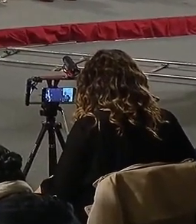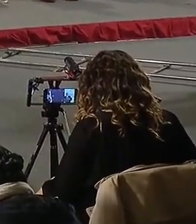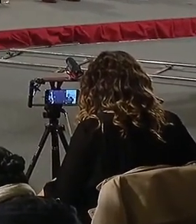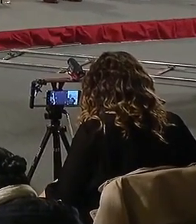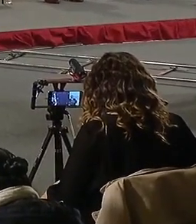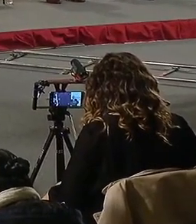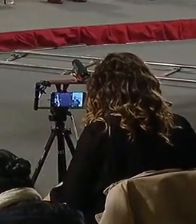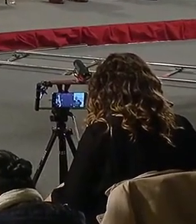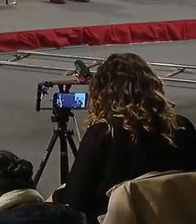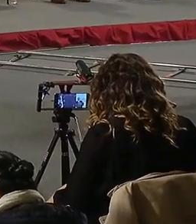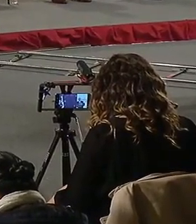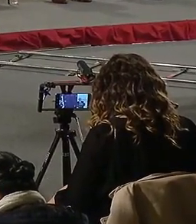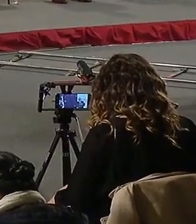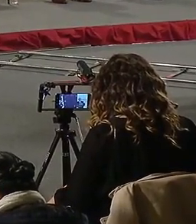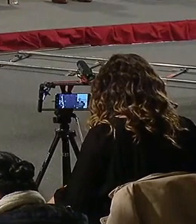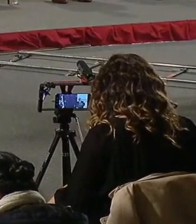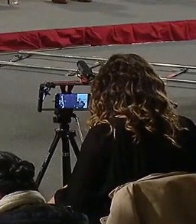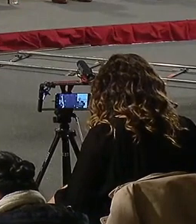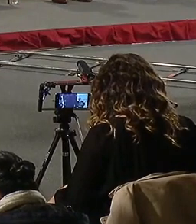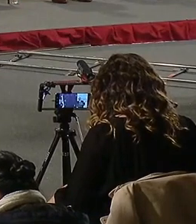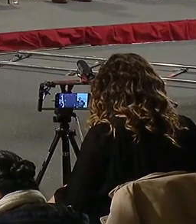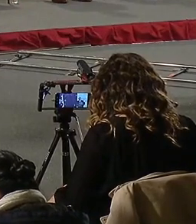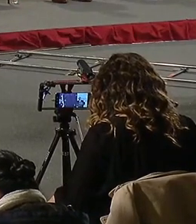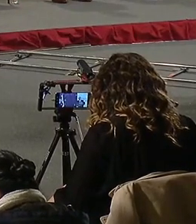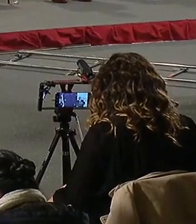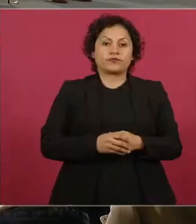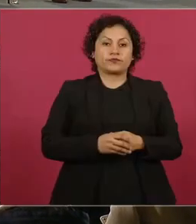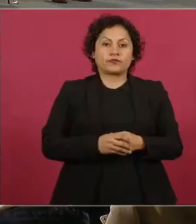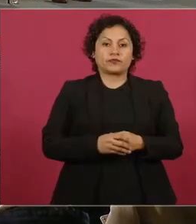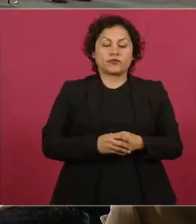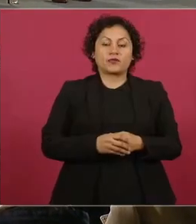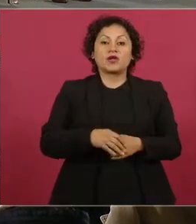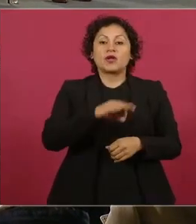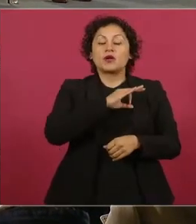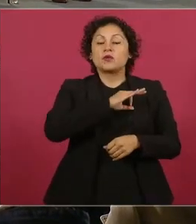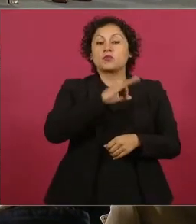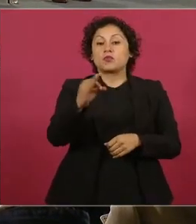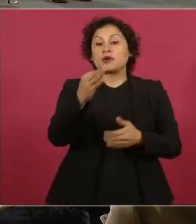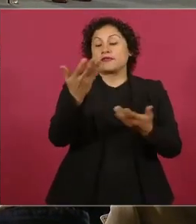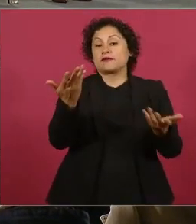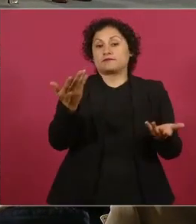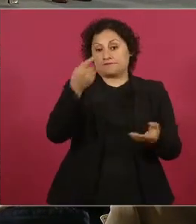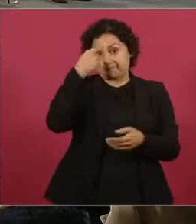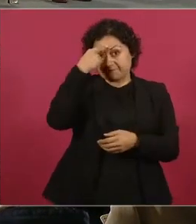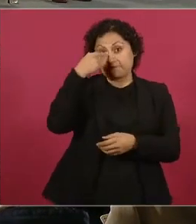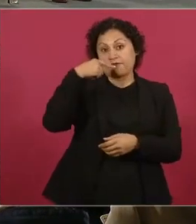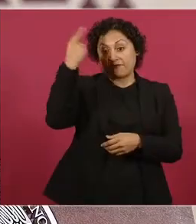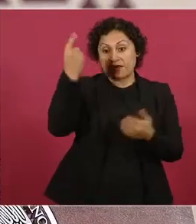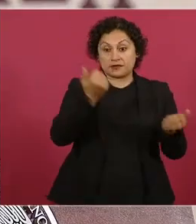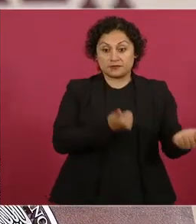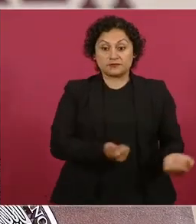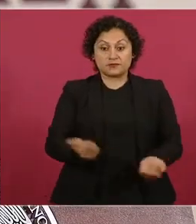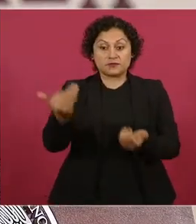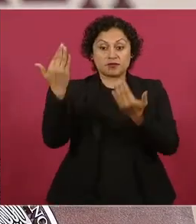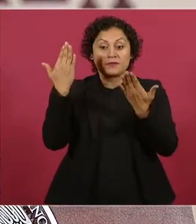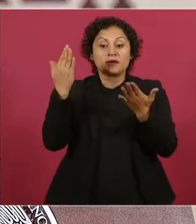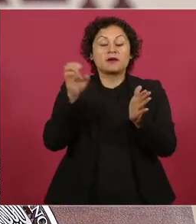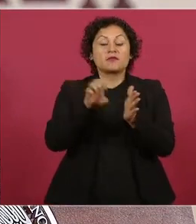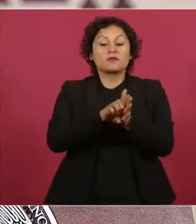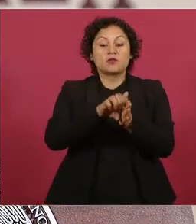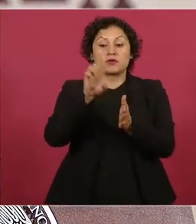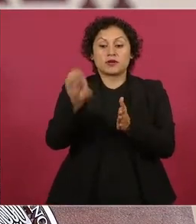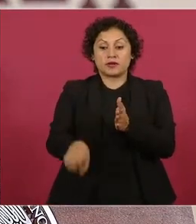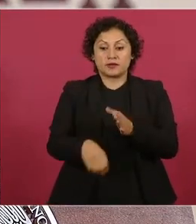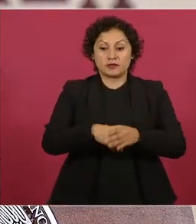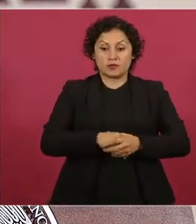ocasiones avionetas o aviones, va a ser desde luego muy fácil, porque está ahí, como señaló el señor